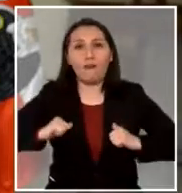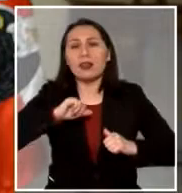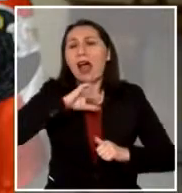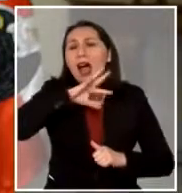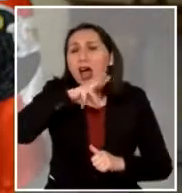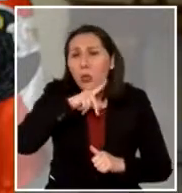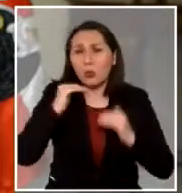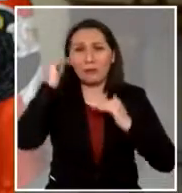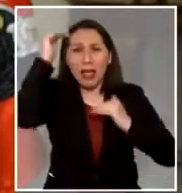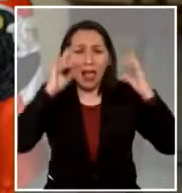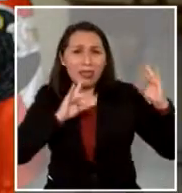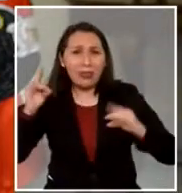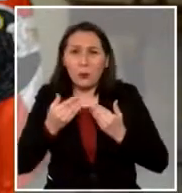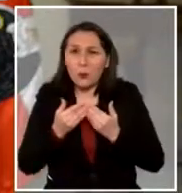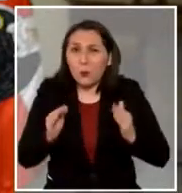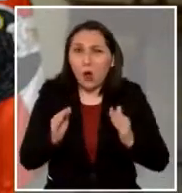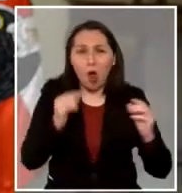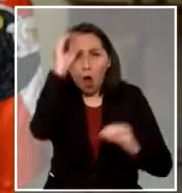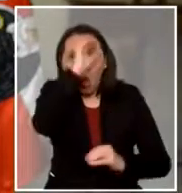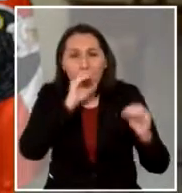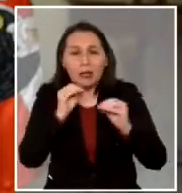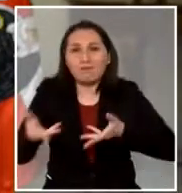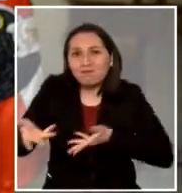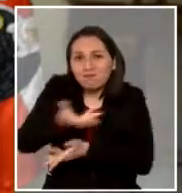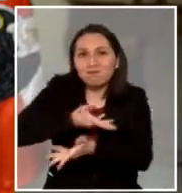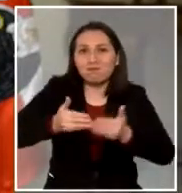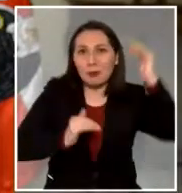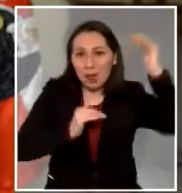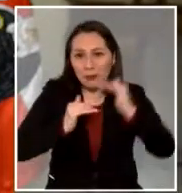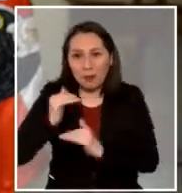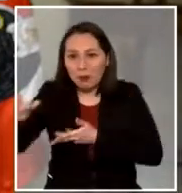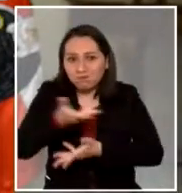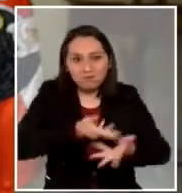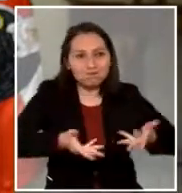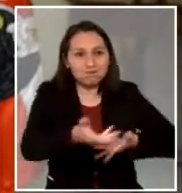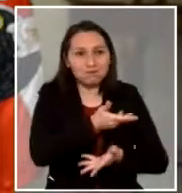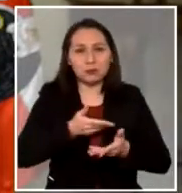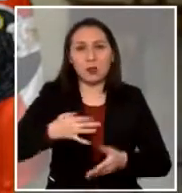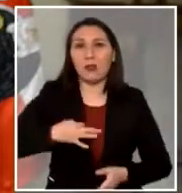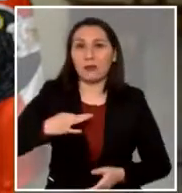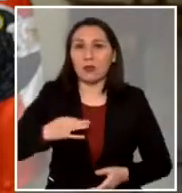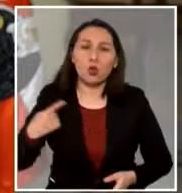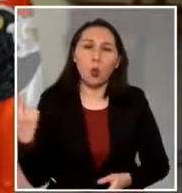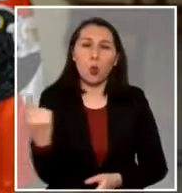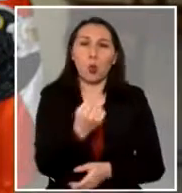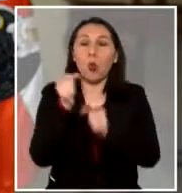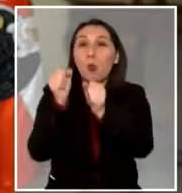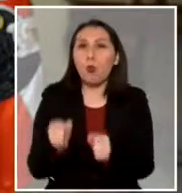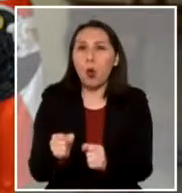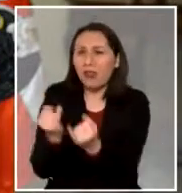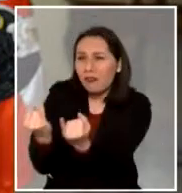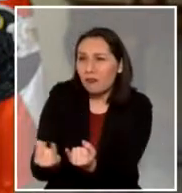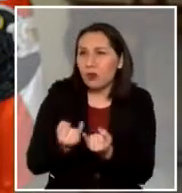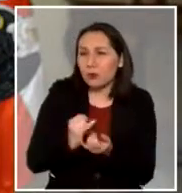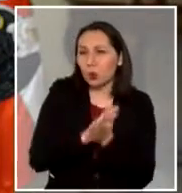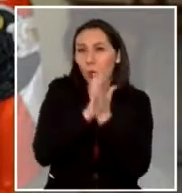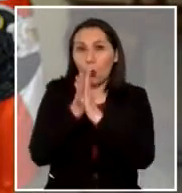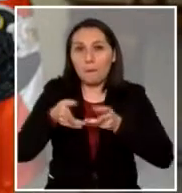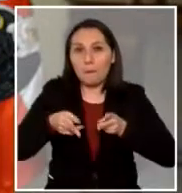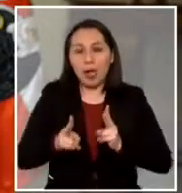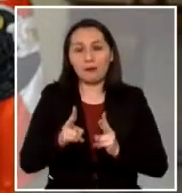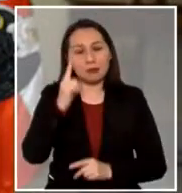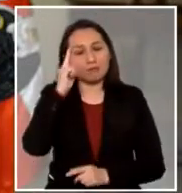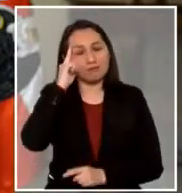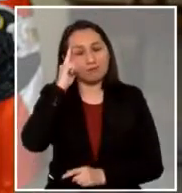de todas las edades opinen que hayan diálogo entre las generaciones que la ciudadanía entera pueda recibir toda la información que le permita